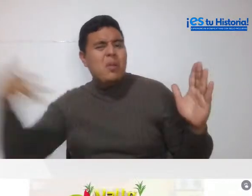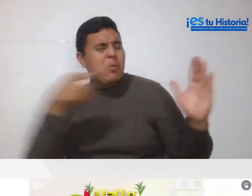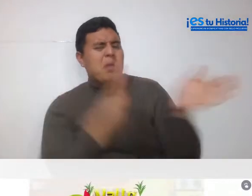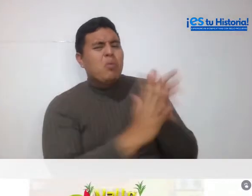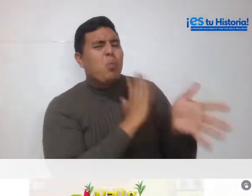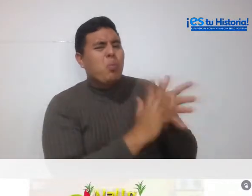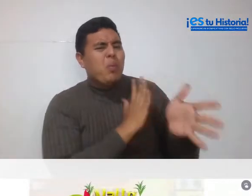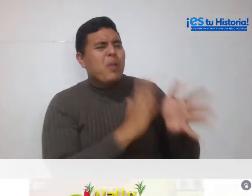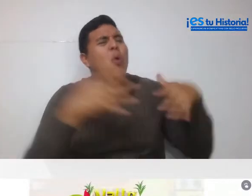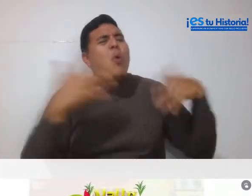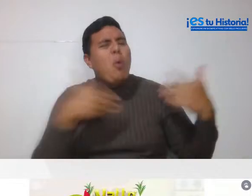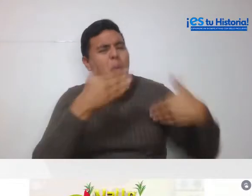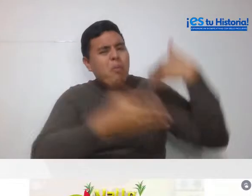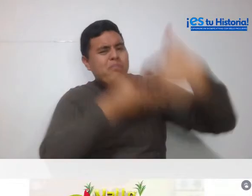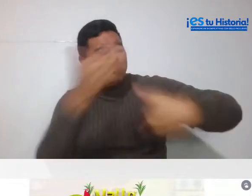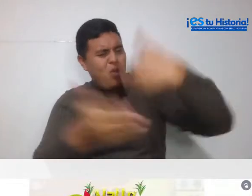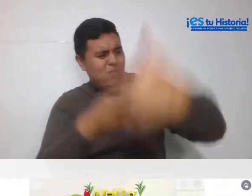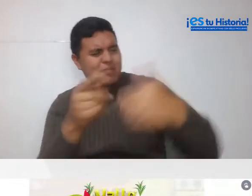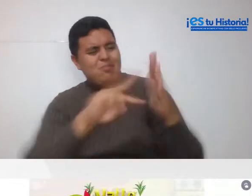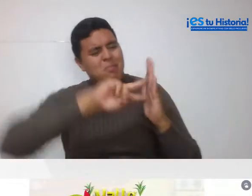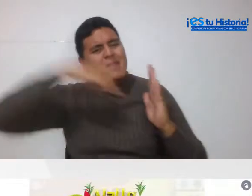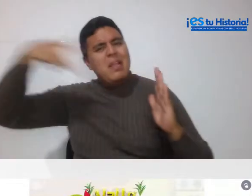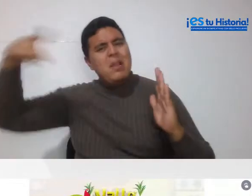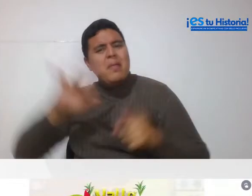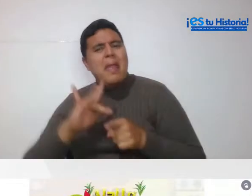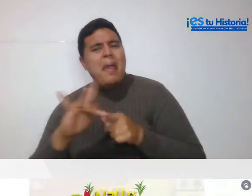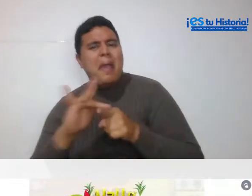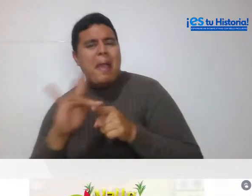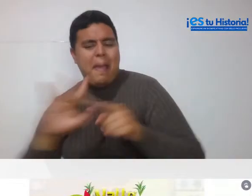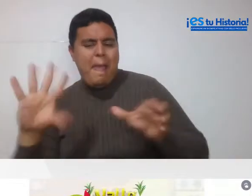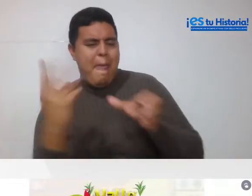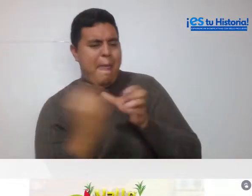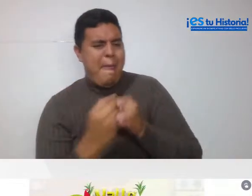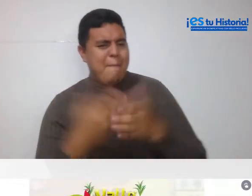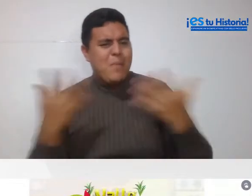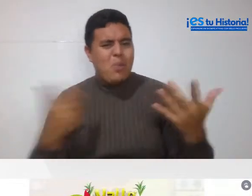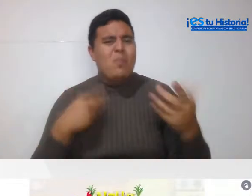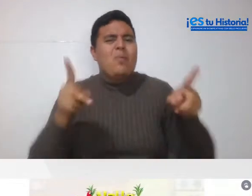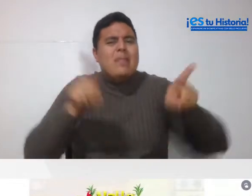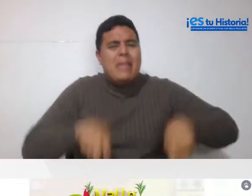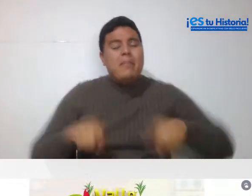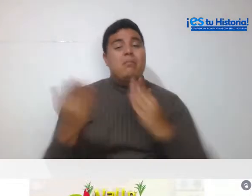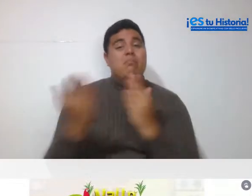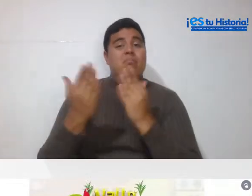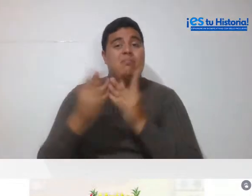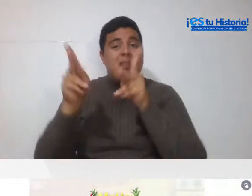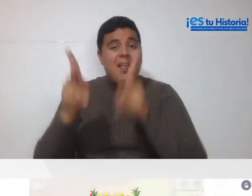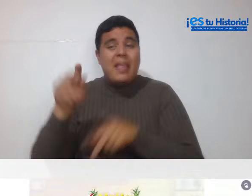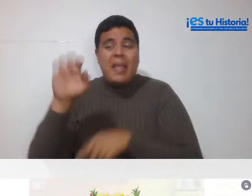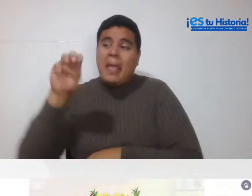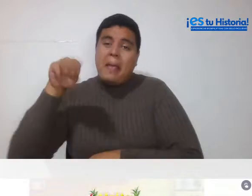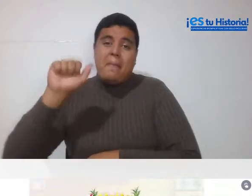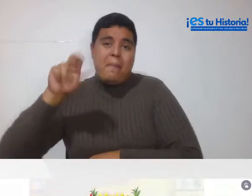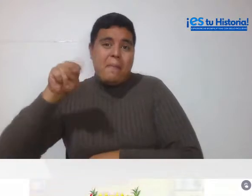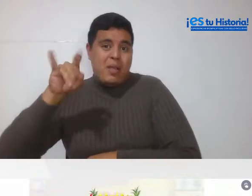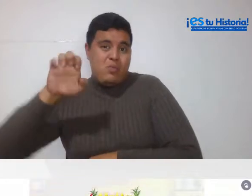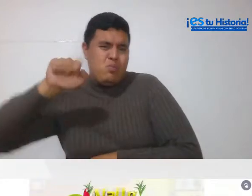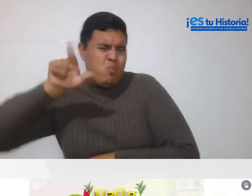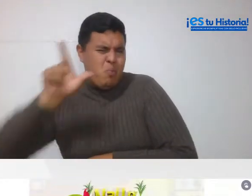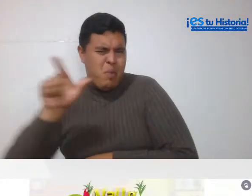aporte que se está brindando en este caso particular a Emanuel Álvarez, estudiante de octavo, desde la parte de la tecnología.